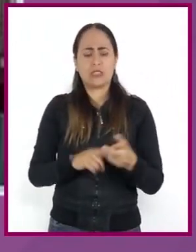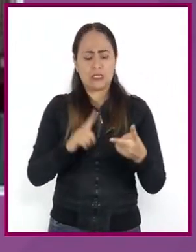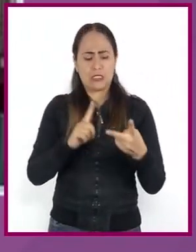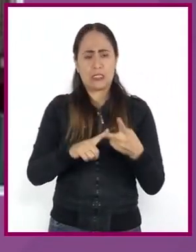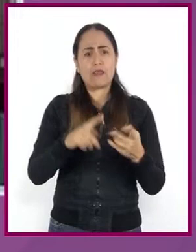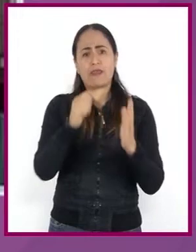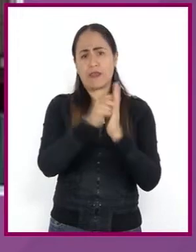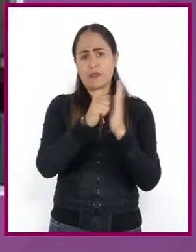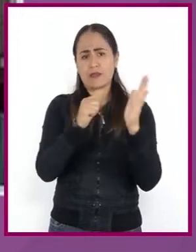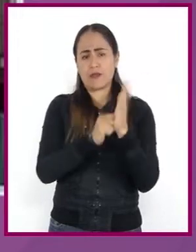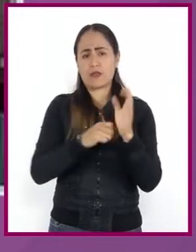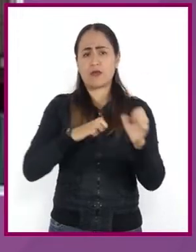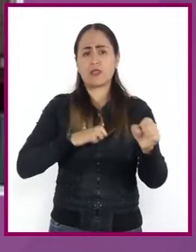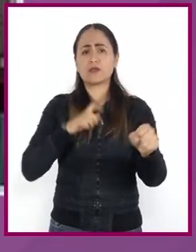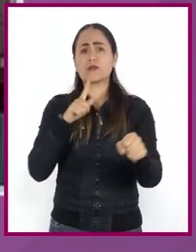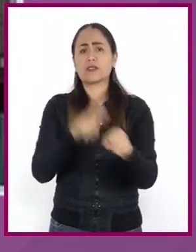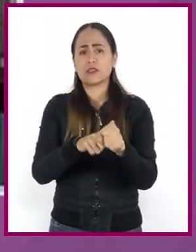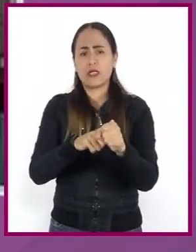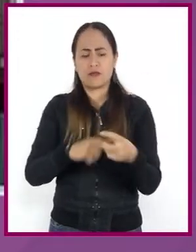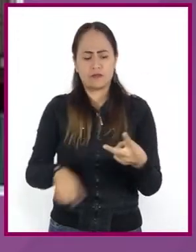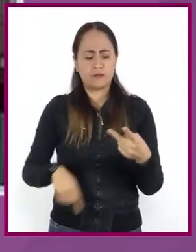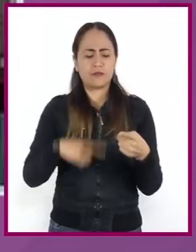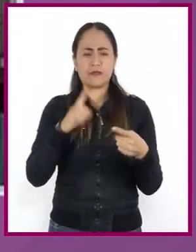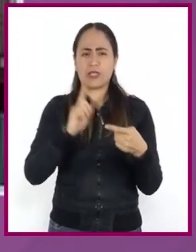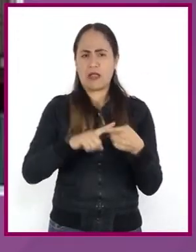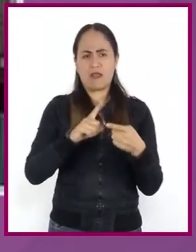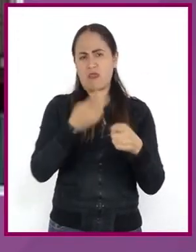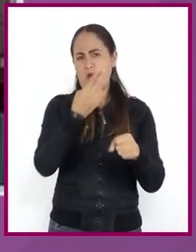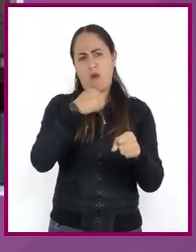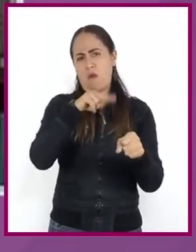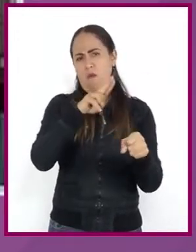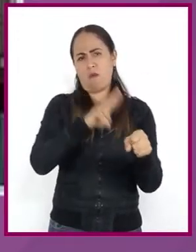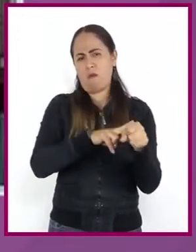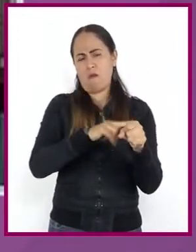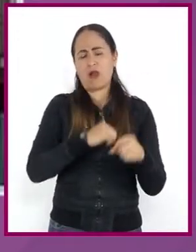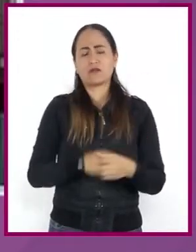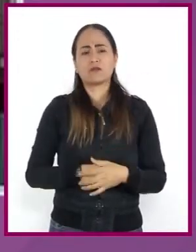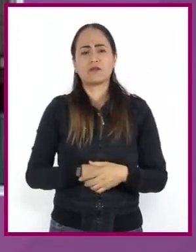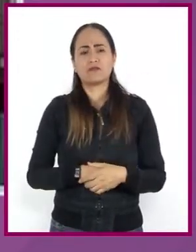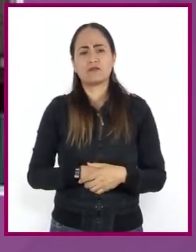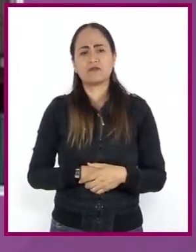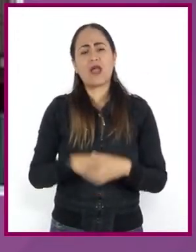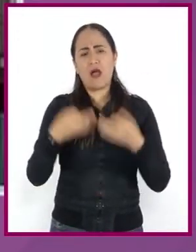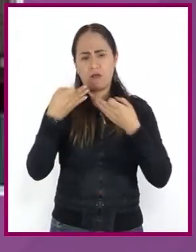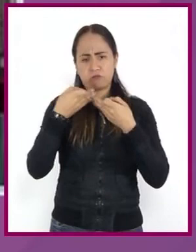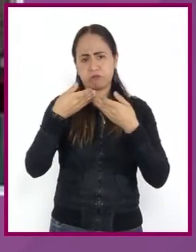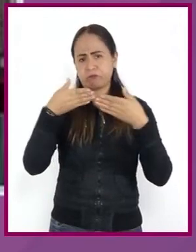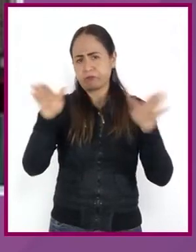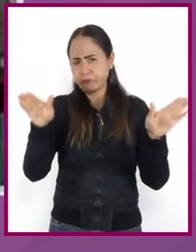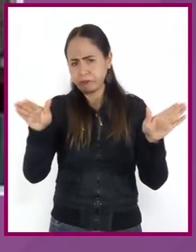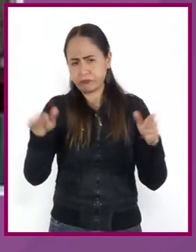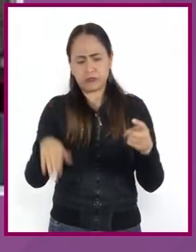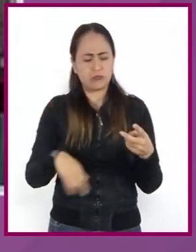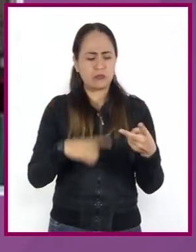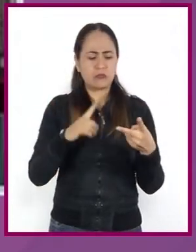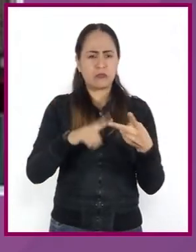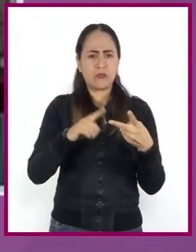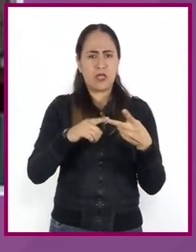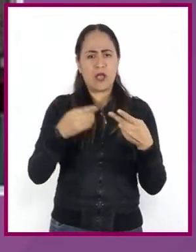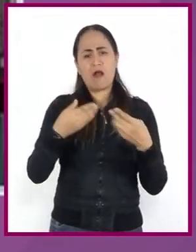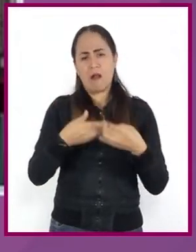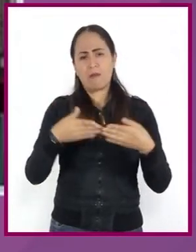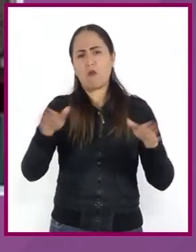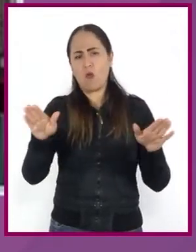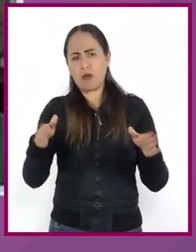especial. En el primero encontramos los siguientes: el testamento público abierto, el testamento público